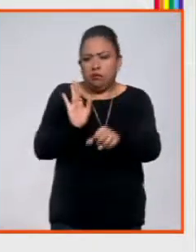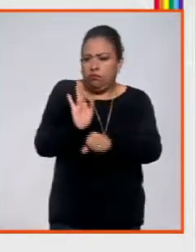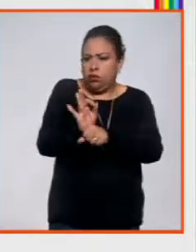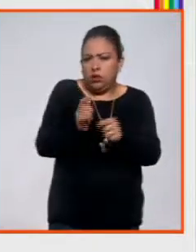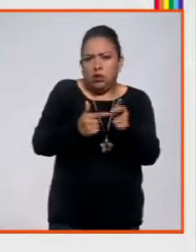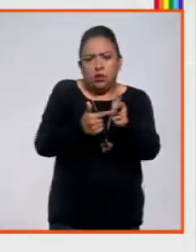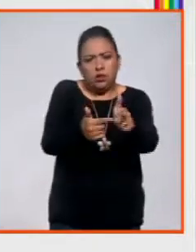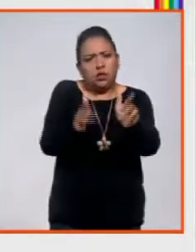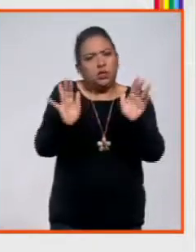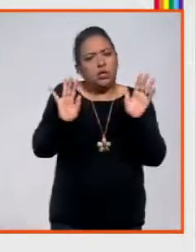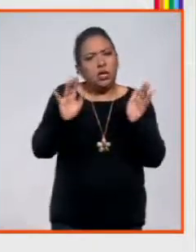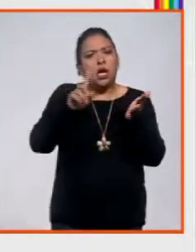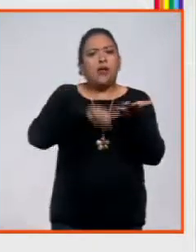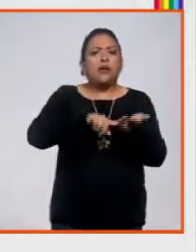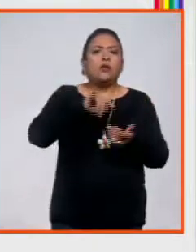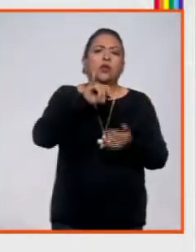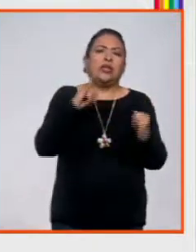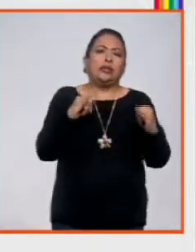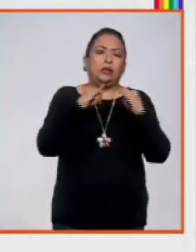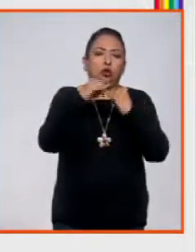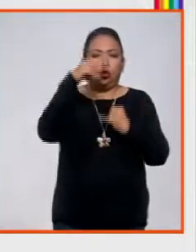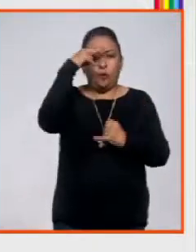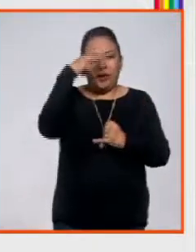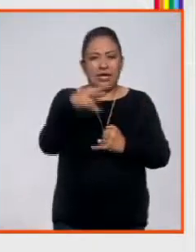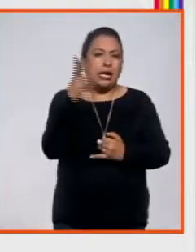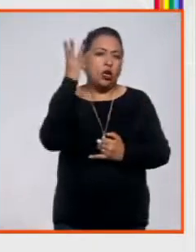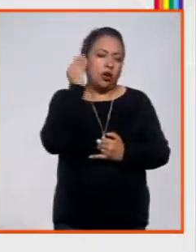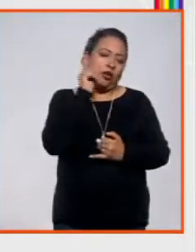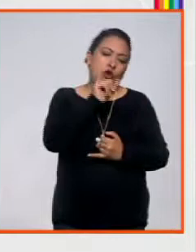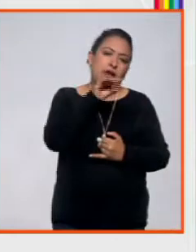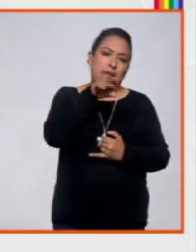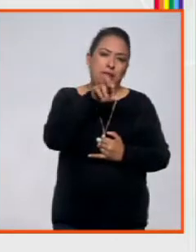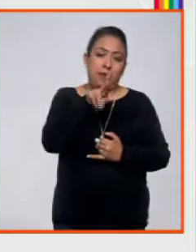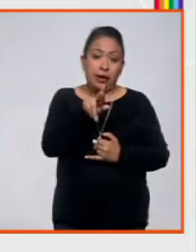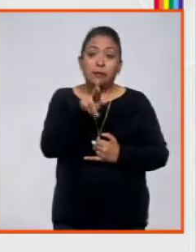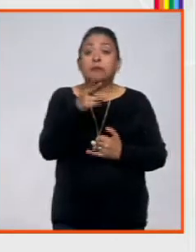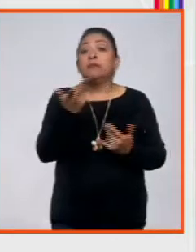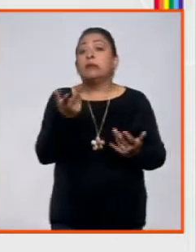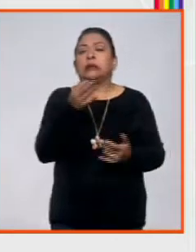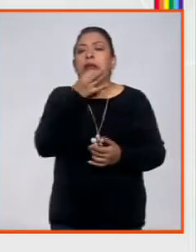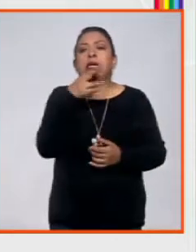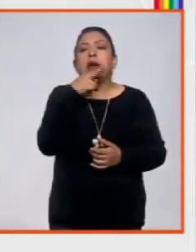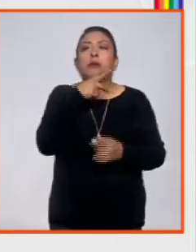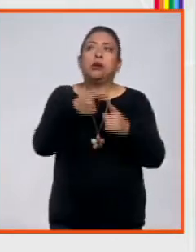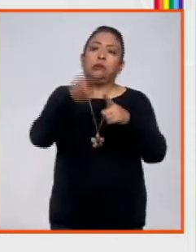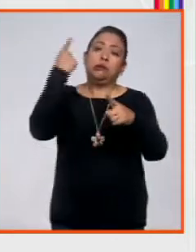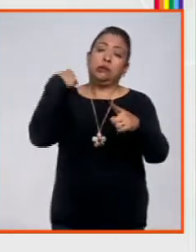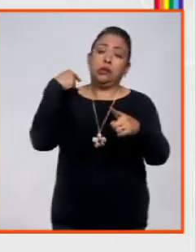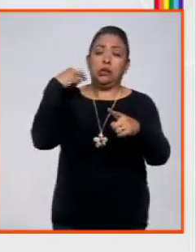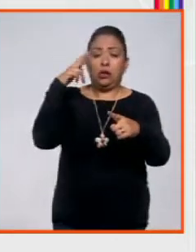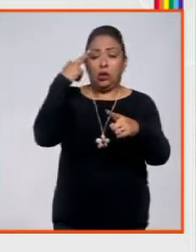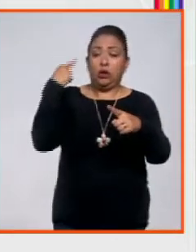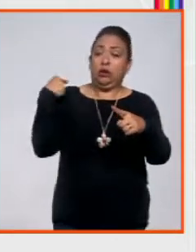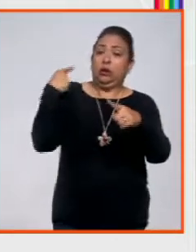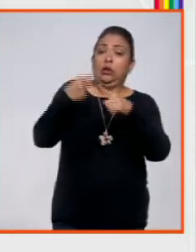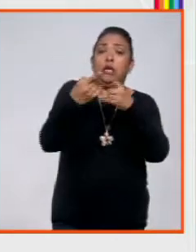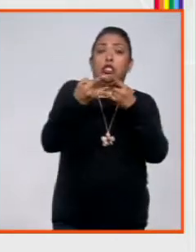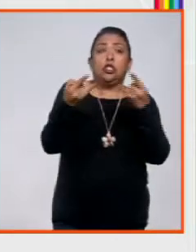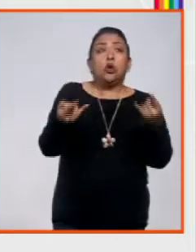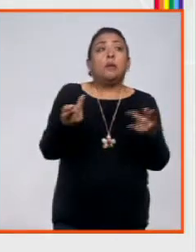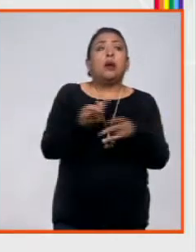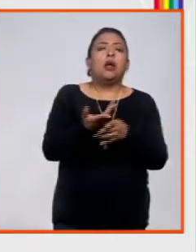continuidad en el instituto mexicano de la radio que esto los lleva de inmediato en la historia y pensar lo que sucedió